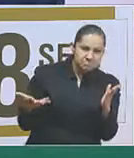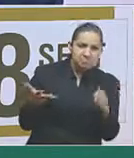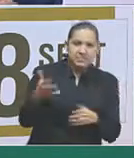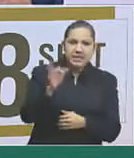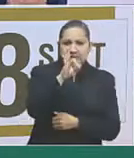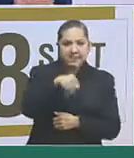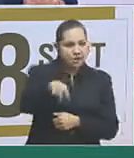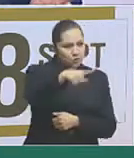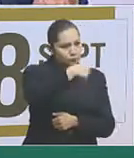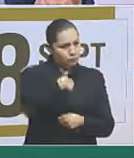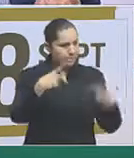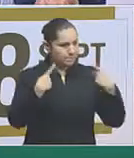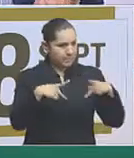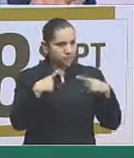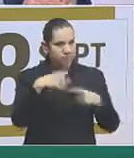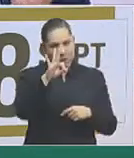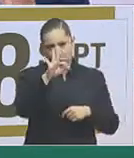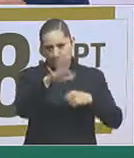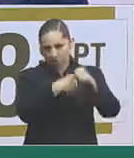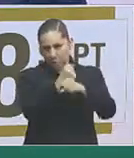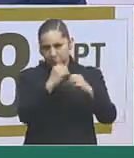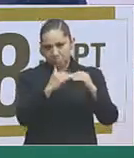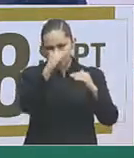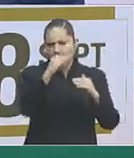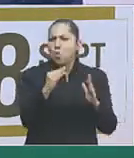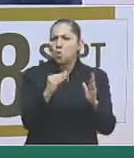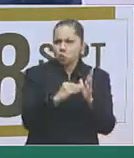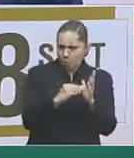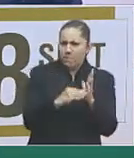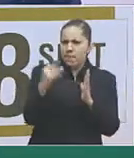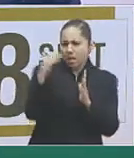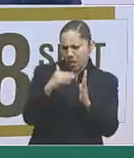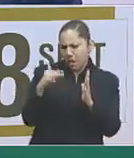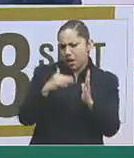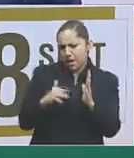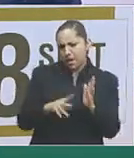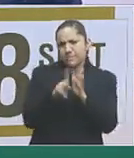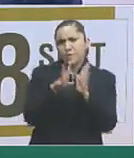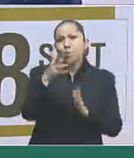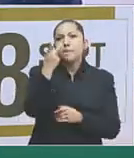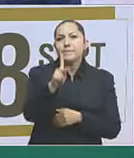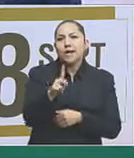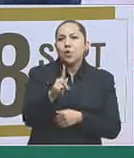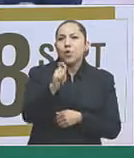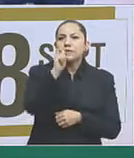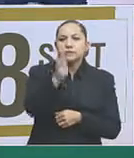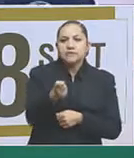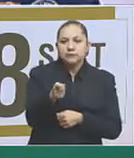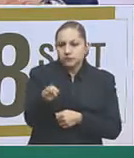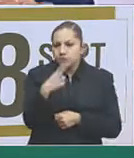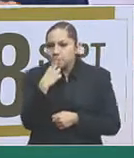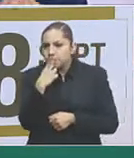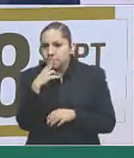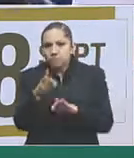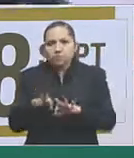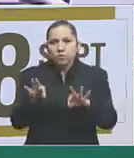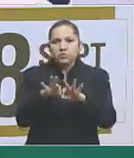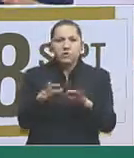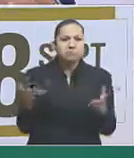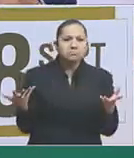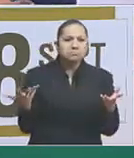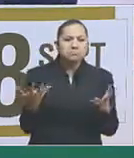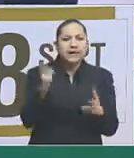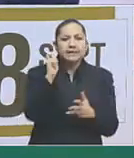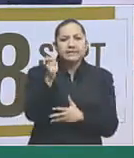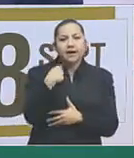45 años todavía hacemos creo que es más la nostalgia que otra cosa no se hace cuanto ustedes no agarran un periódico de papel y